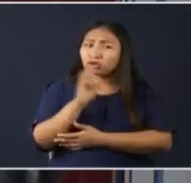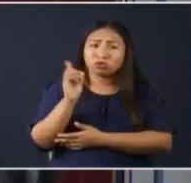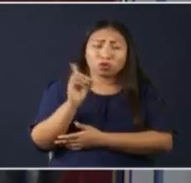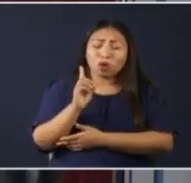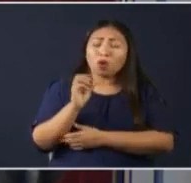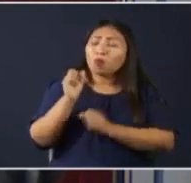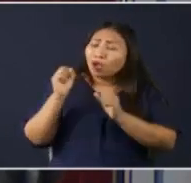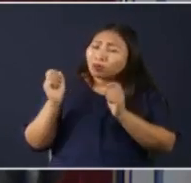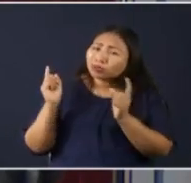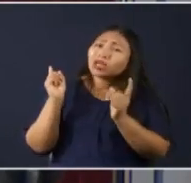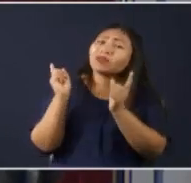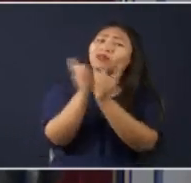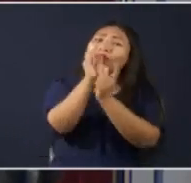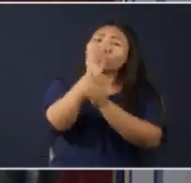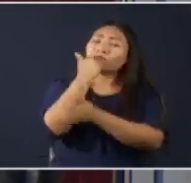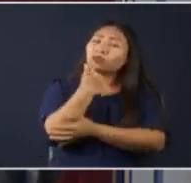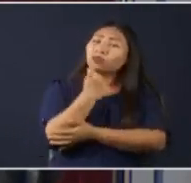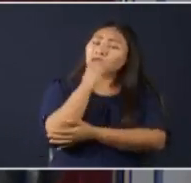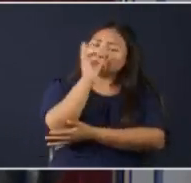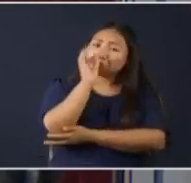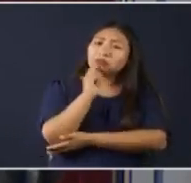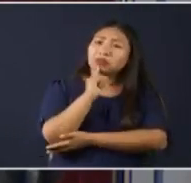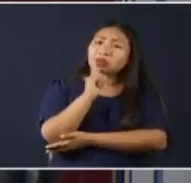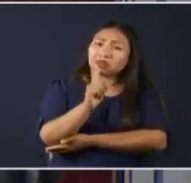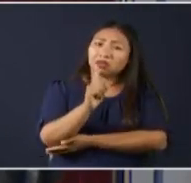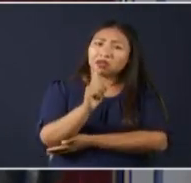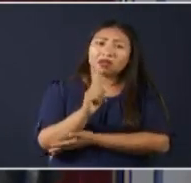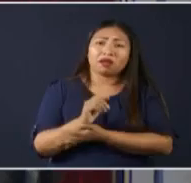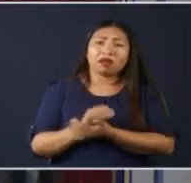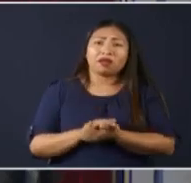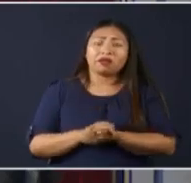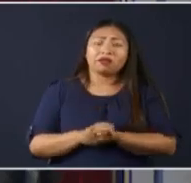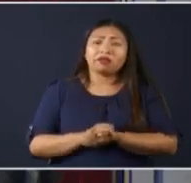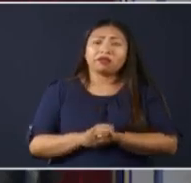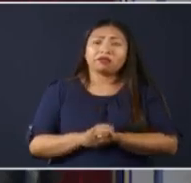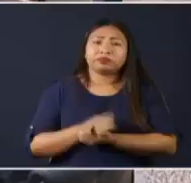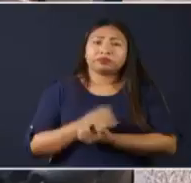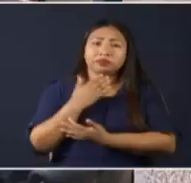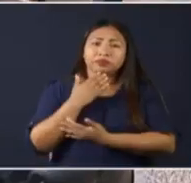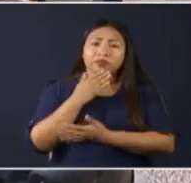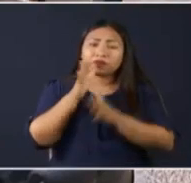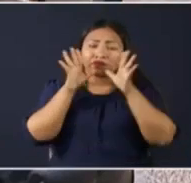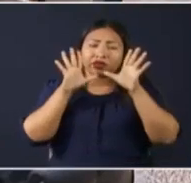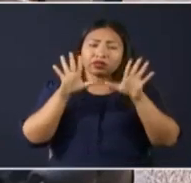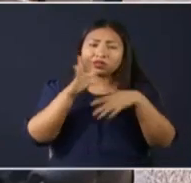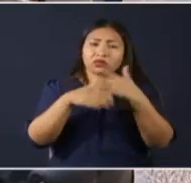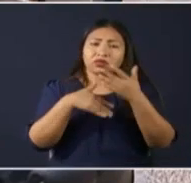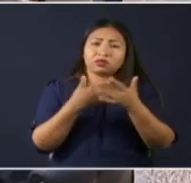verdad. Quien esté libre de pecado, que tire la primera piedra. Bendiciones y muchas gracias.